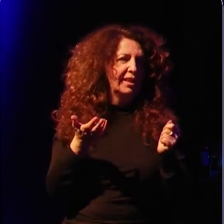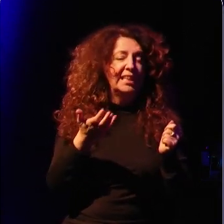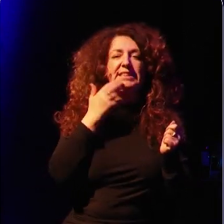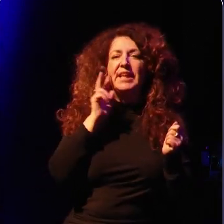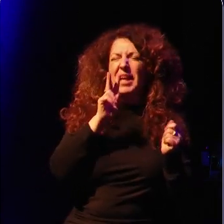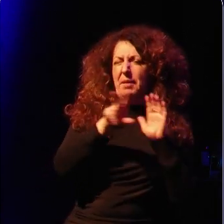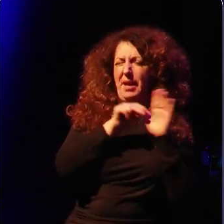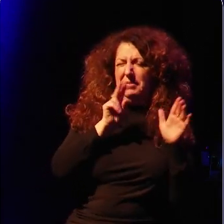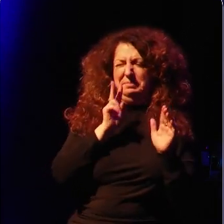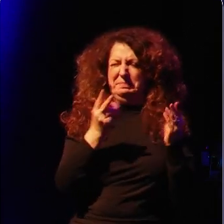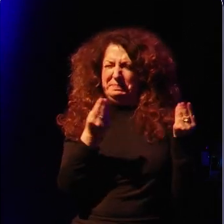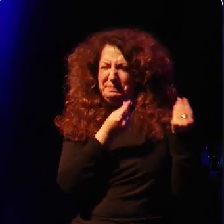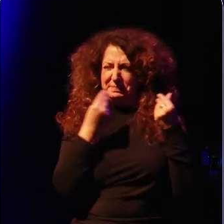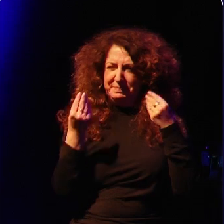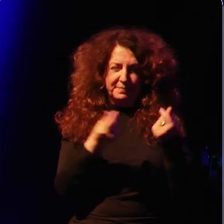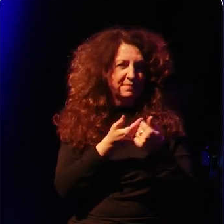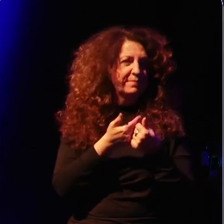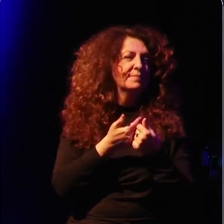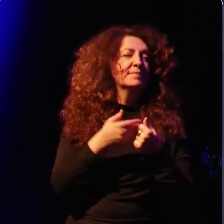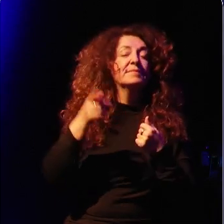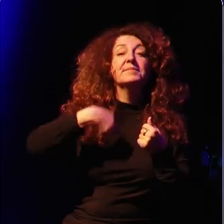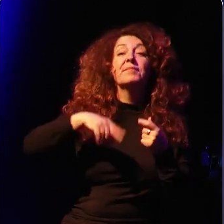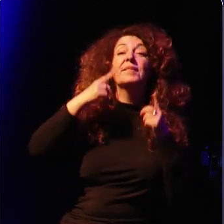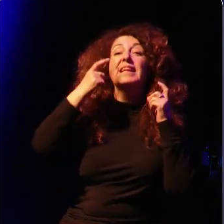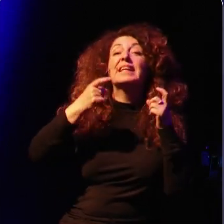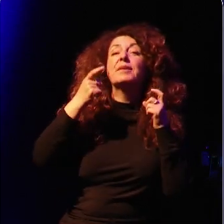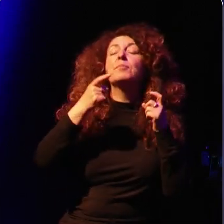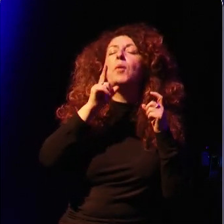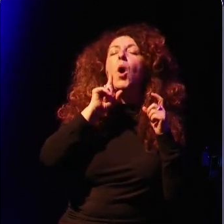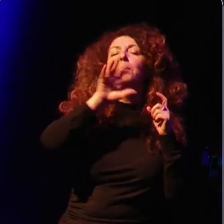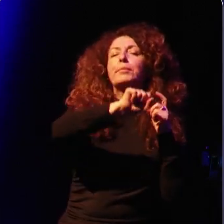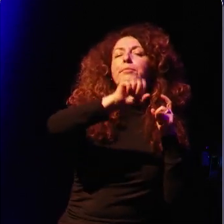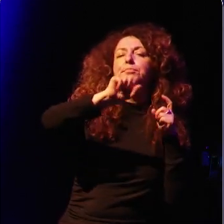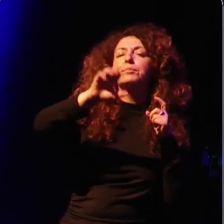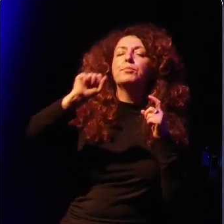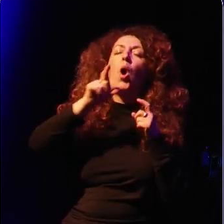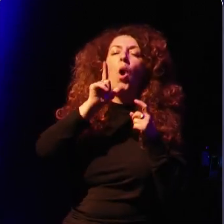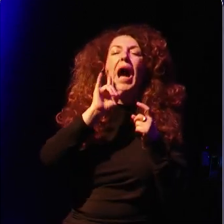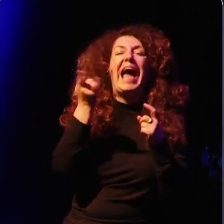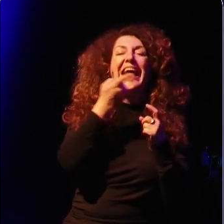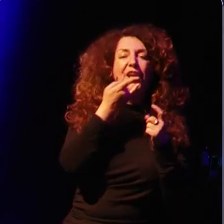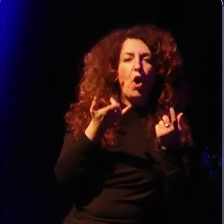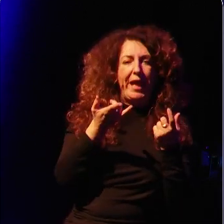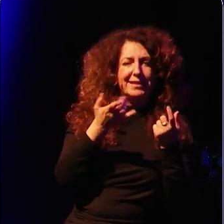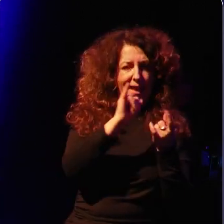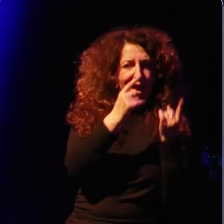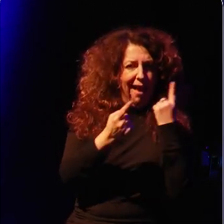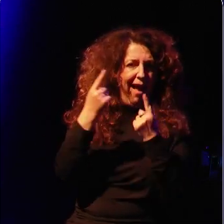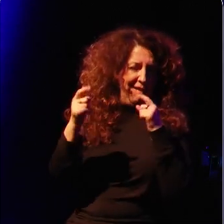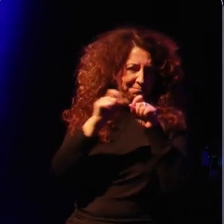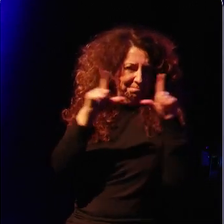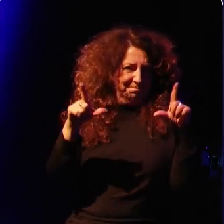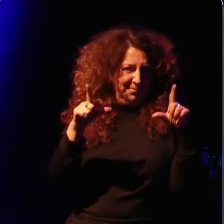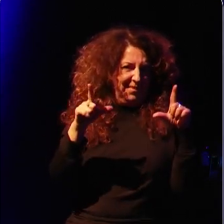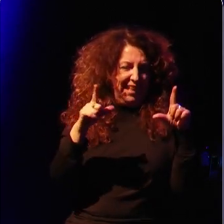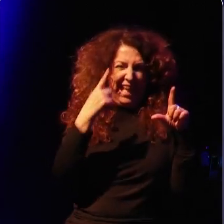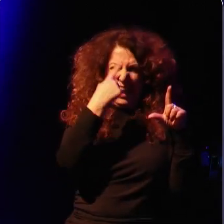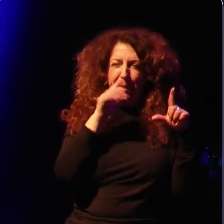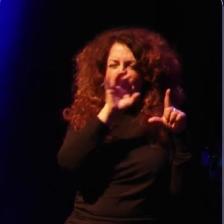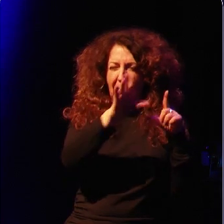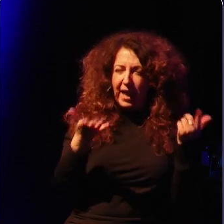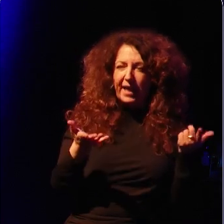vieras ese vídeo. Al día de hoy lo estamos detectando por errores en la generación de la imagen.